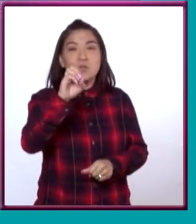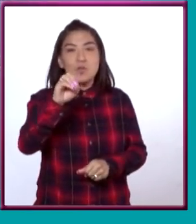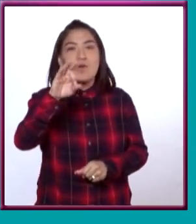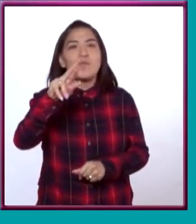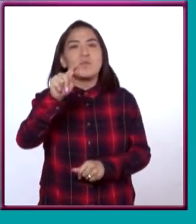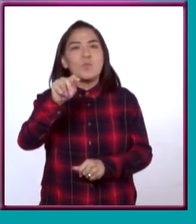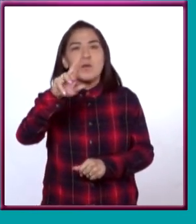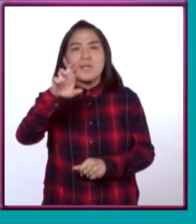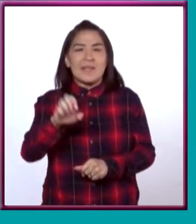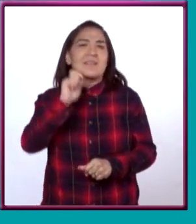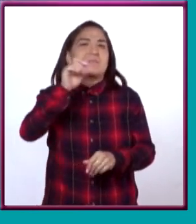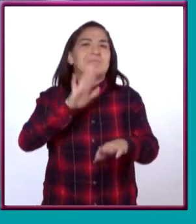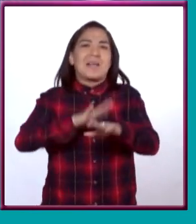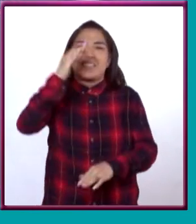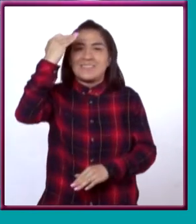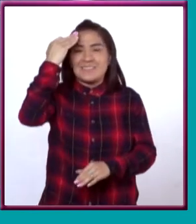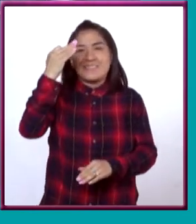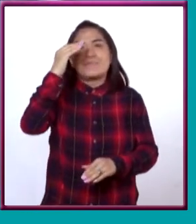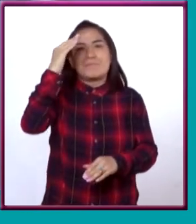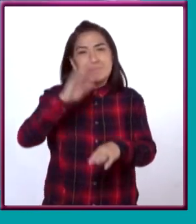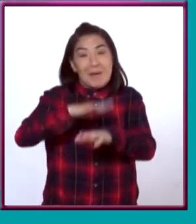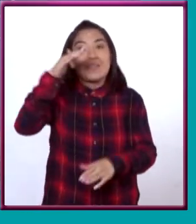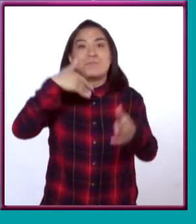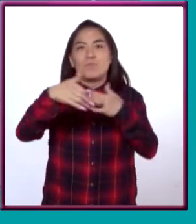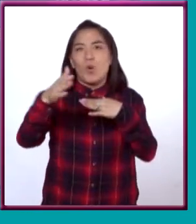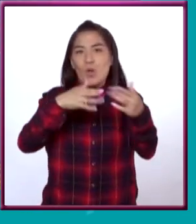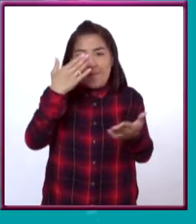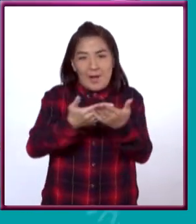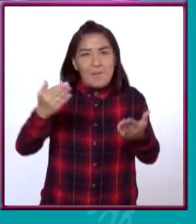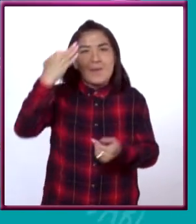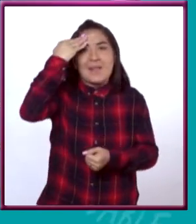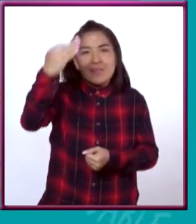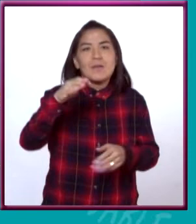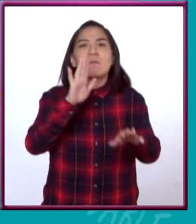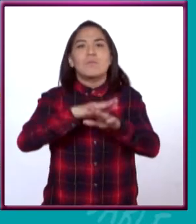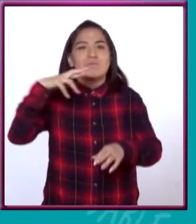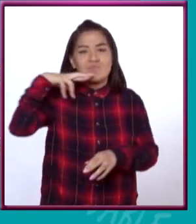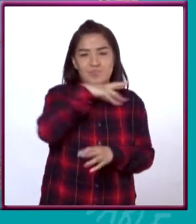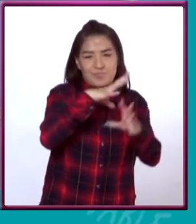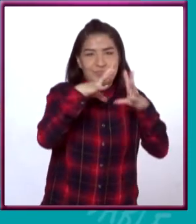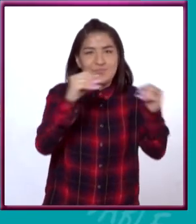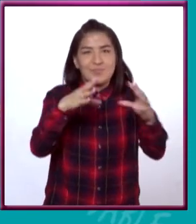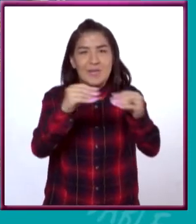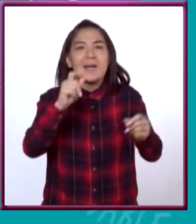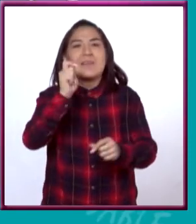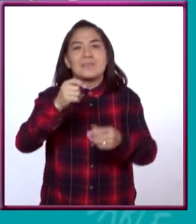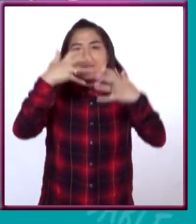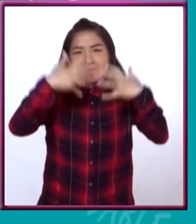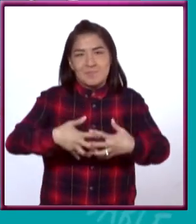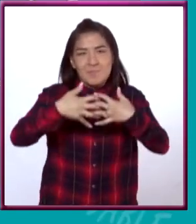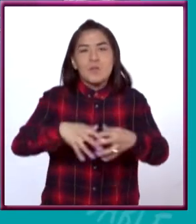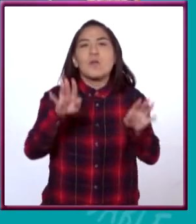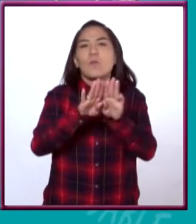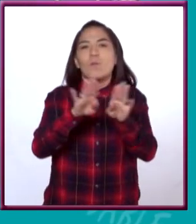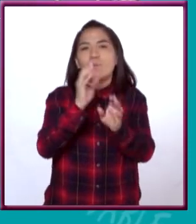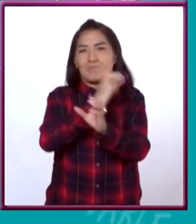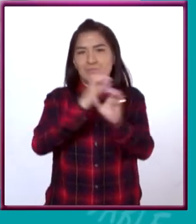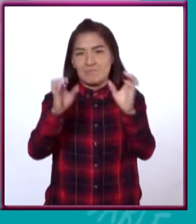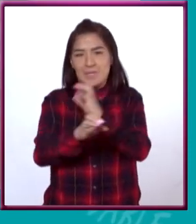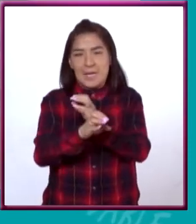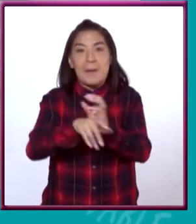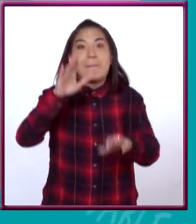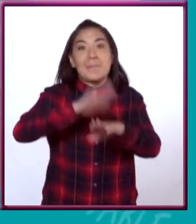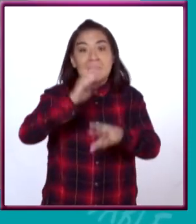son cada vez más innovadores y gestionan los datos de manera rápida para producir prototipos o fabricar los